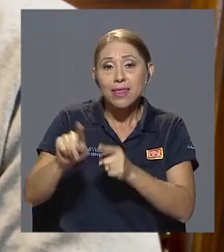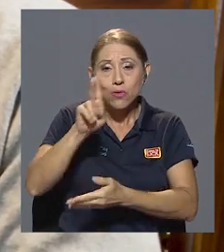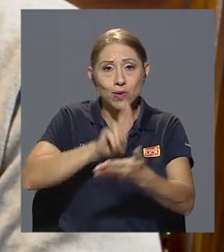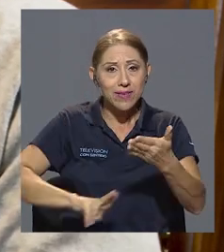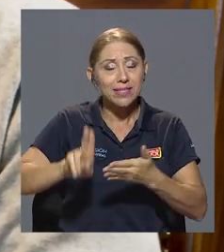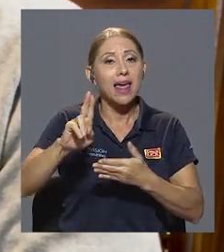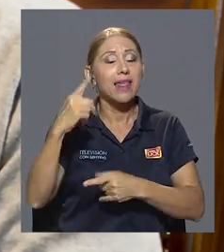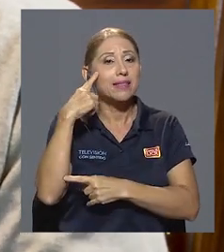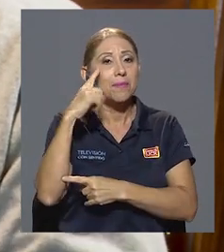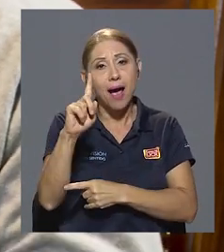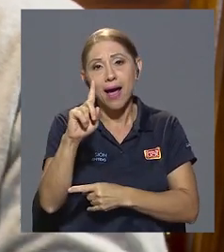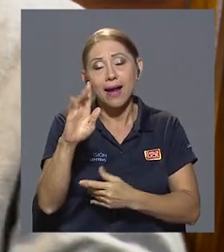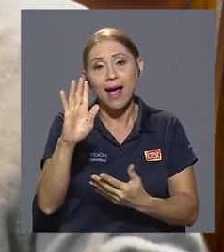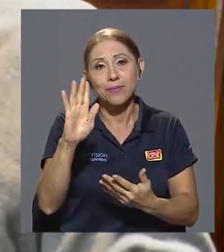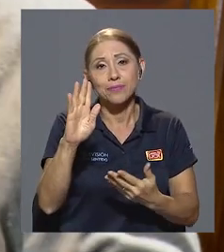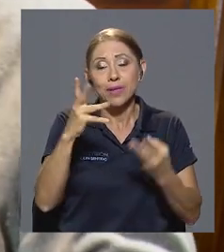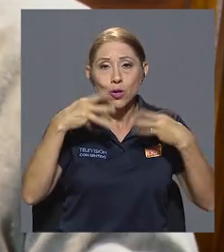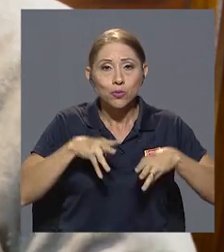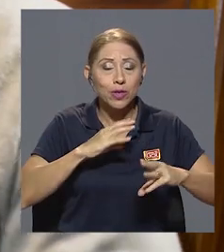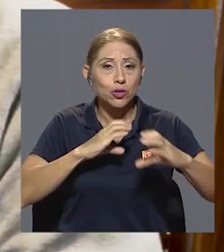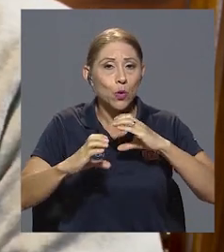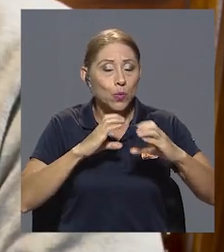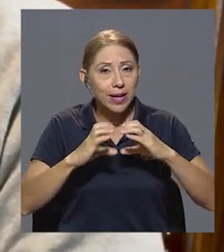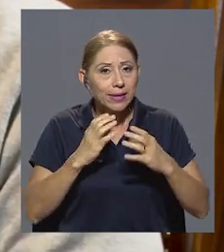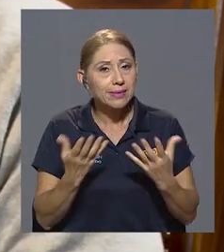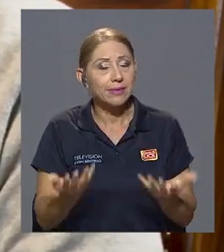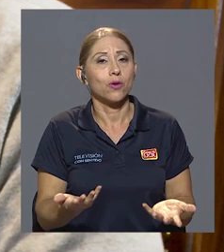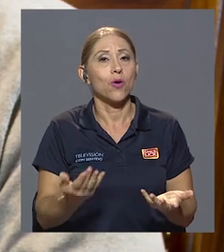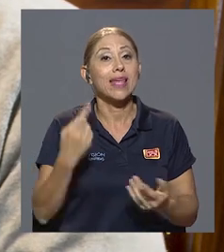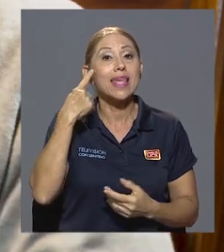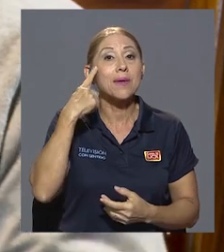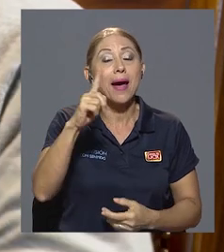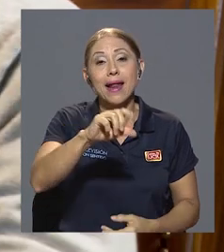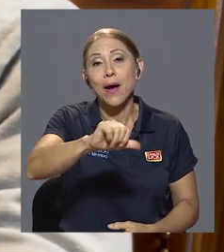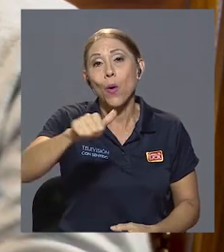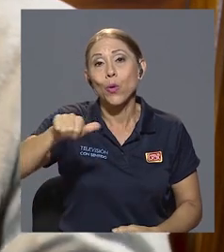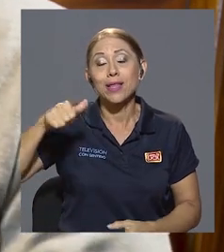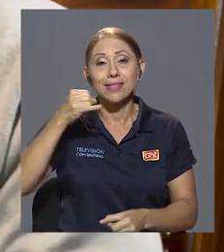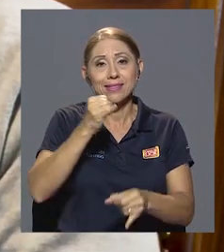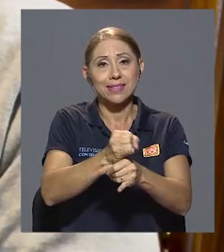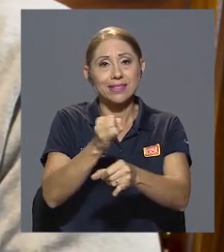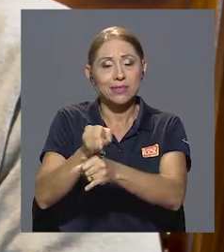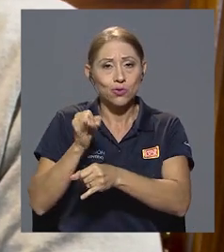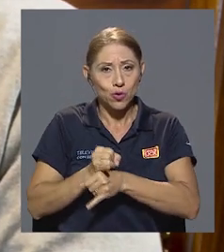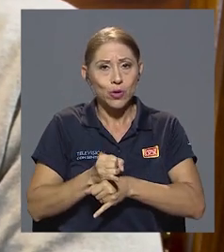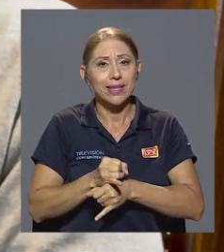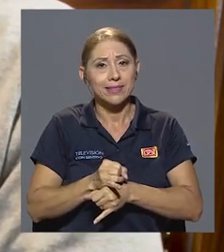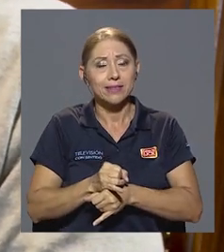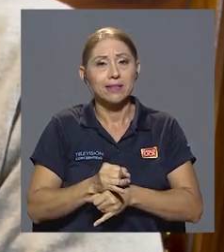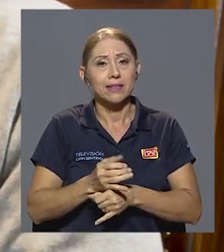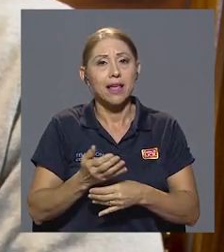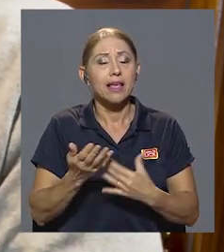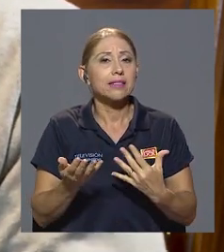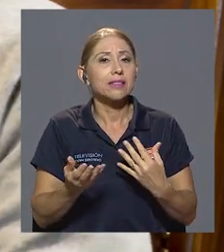para los medios de comunicación sin duda y para otras instituciones es